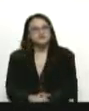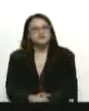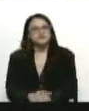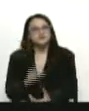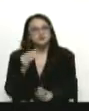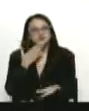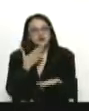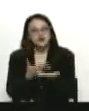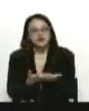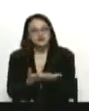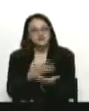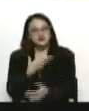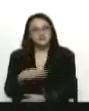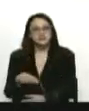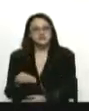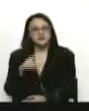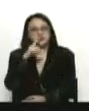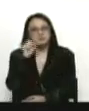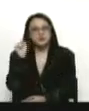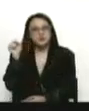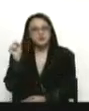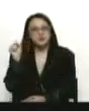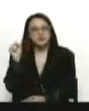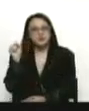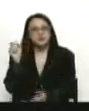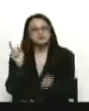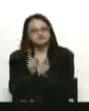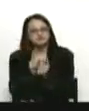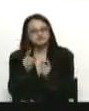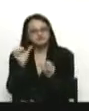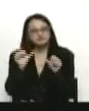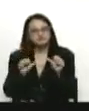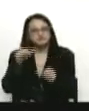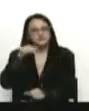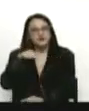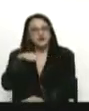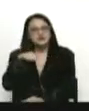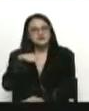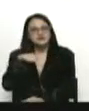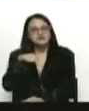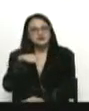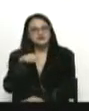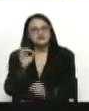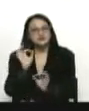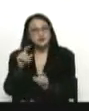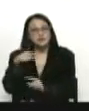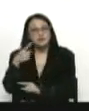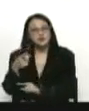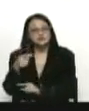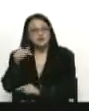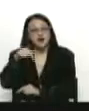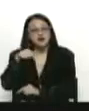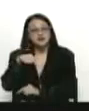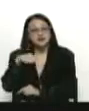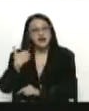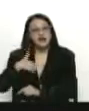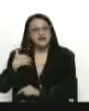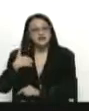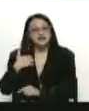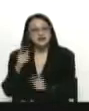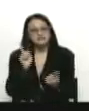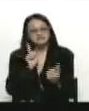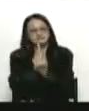Muchísimas gracias, presidente Nicolás Maduro, por este ratito de charla acá en la pizarra. Y bueno, seguramente la próxima será aquí en Buenos Aires, pero así, en